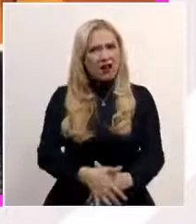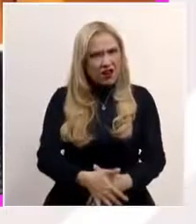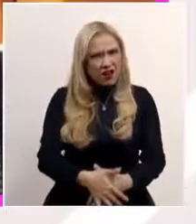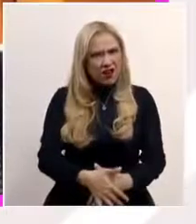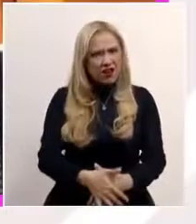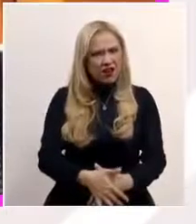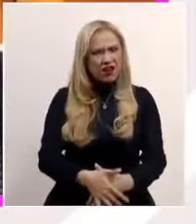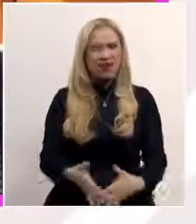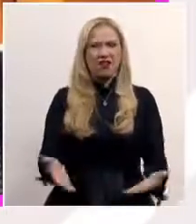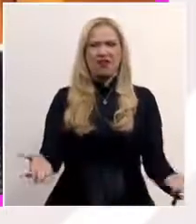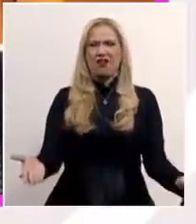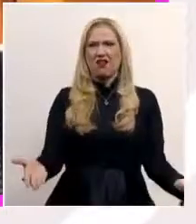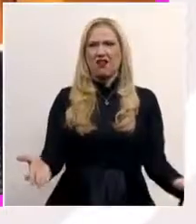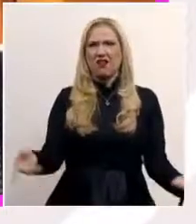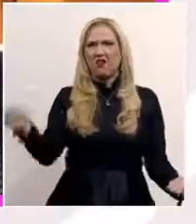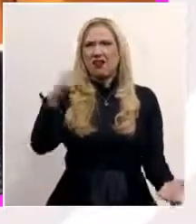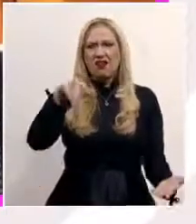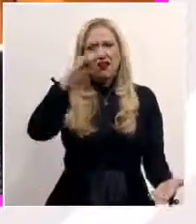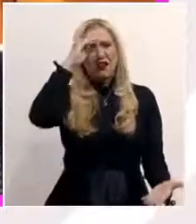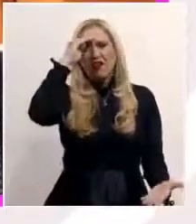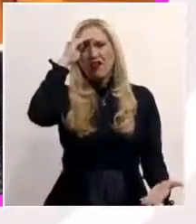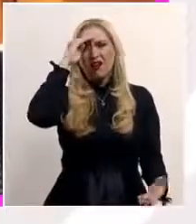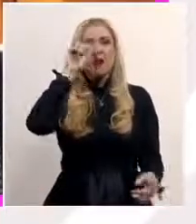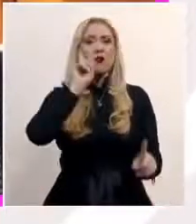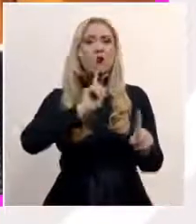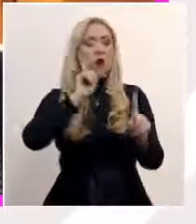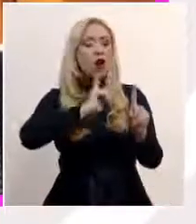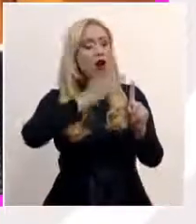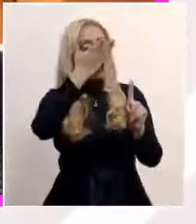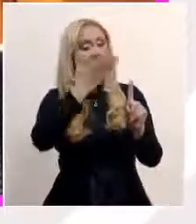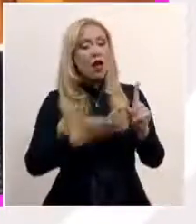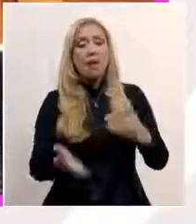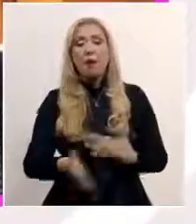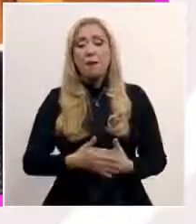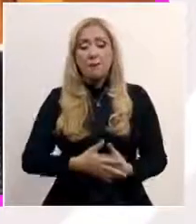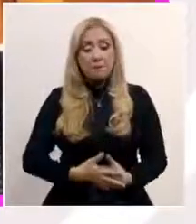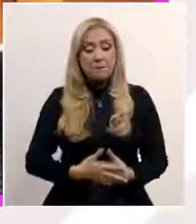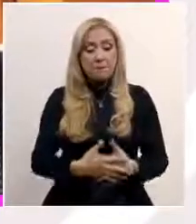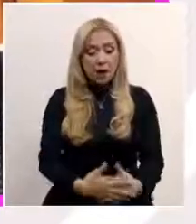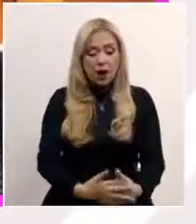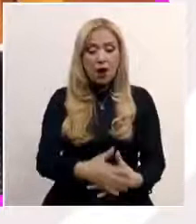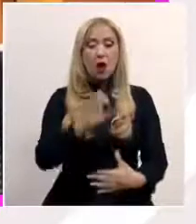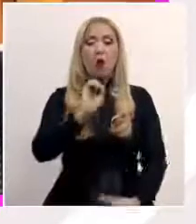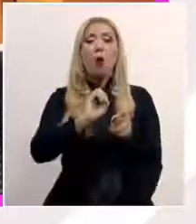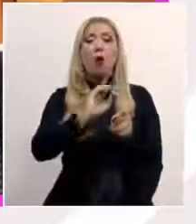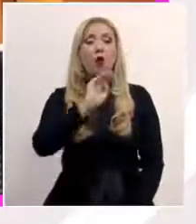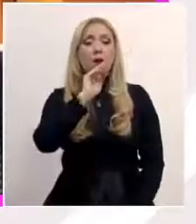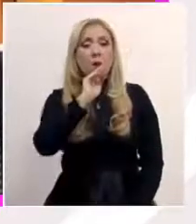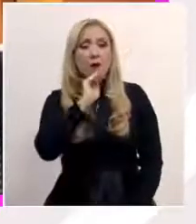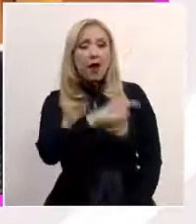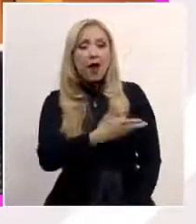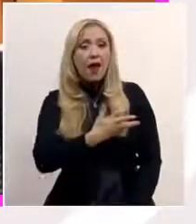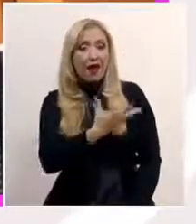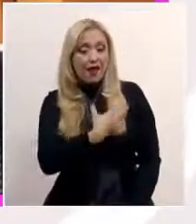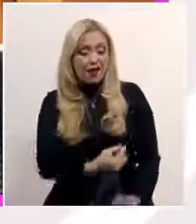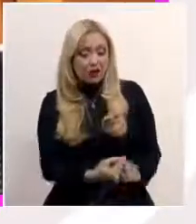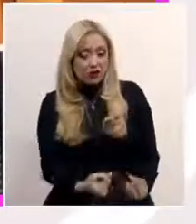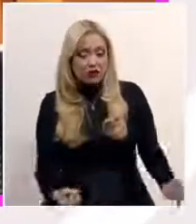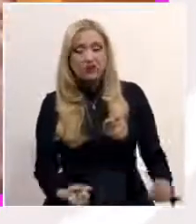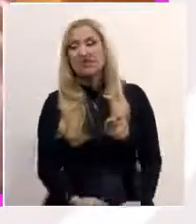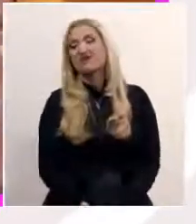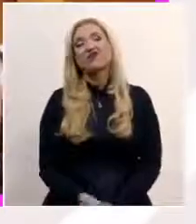esta percepción, este prejuicio de que las mujeres, cuando estamos embarazadas o cuando somos madres, no